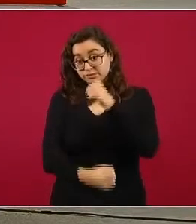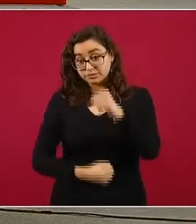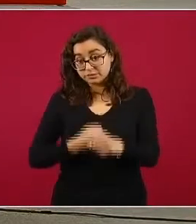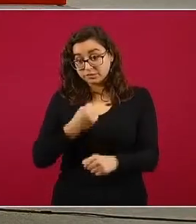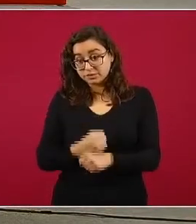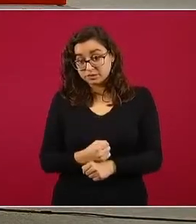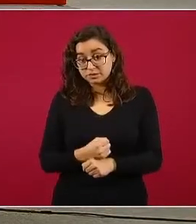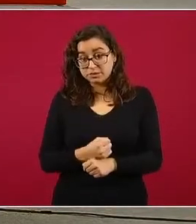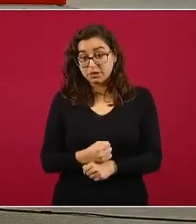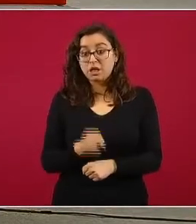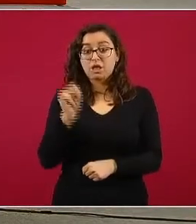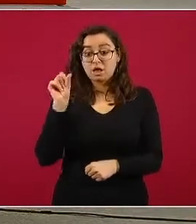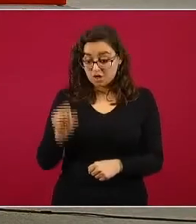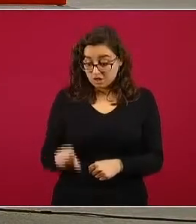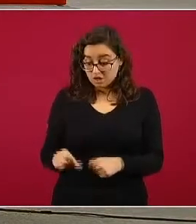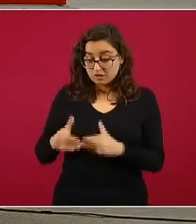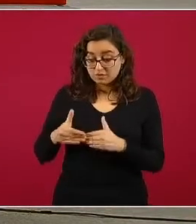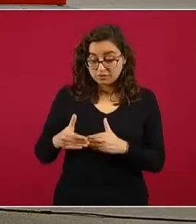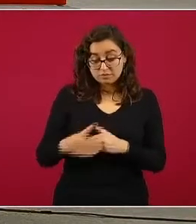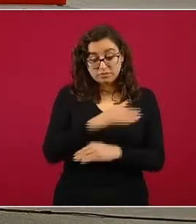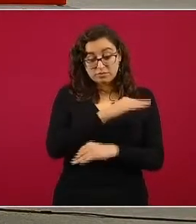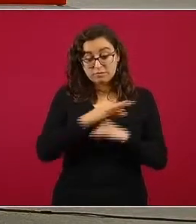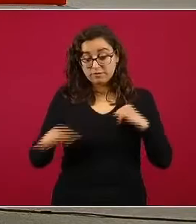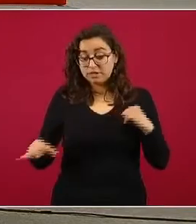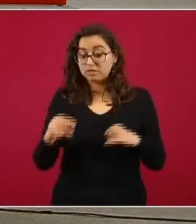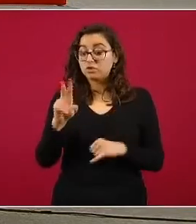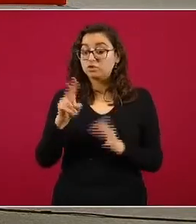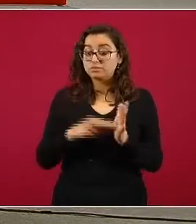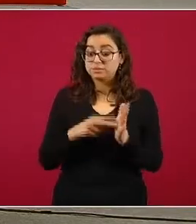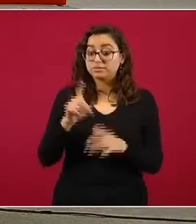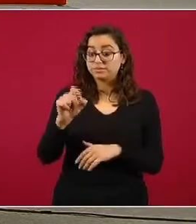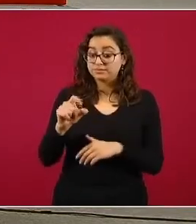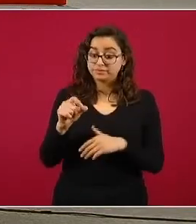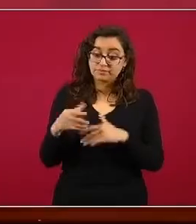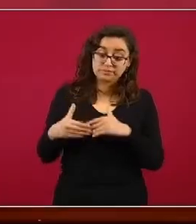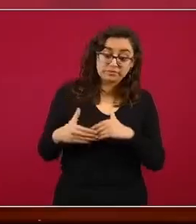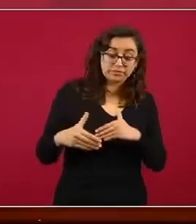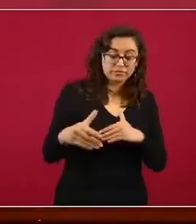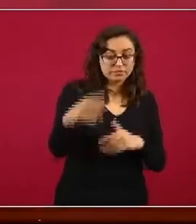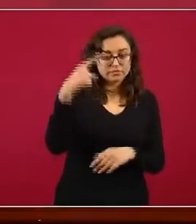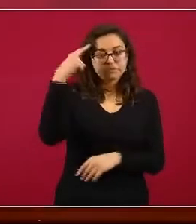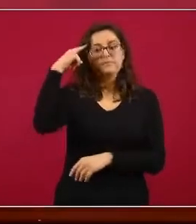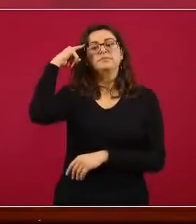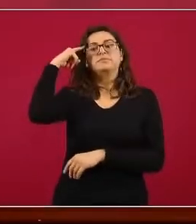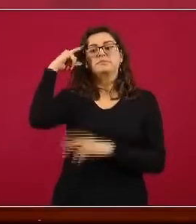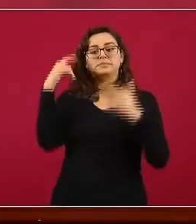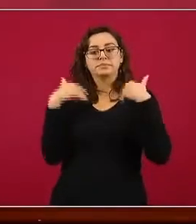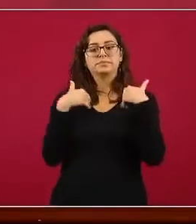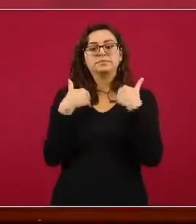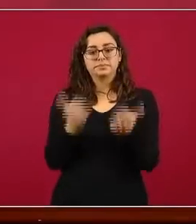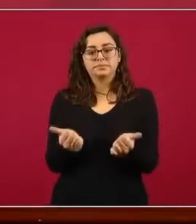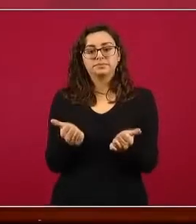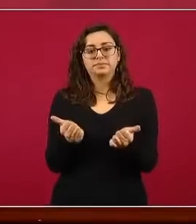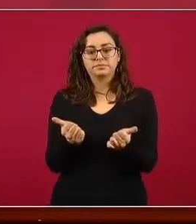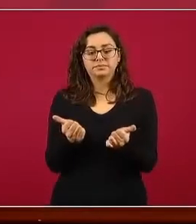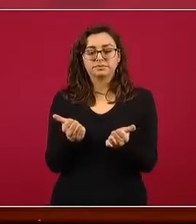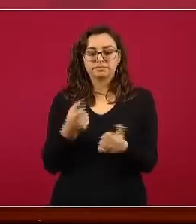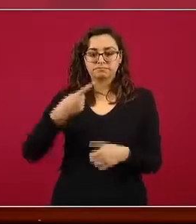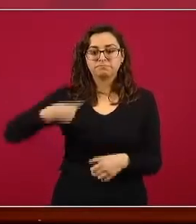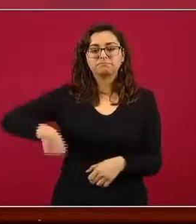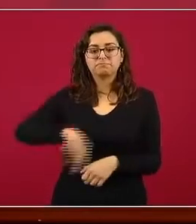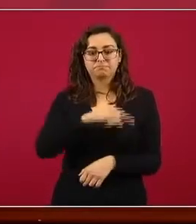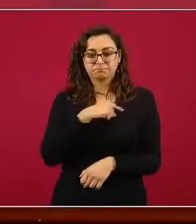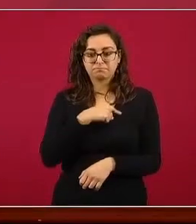luego ahora mismo, durante el cierre de 2020, esta noción, esta idea de que está en